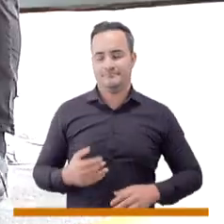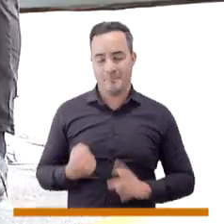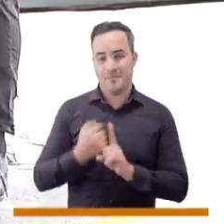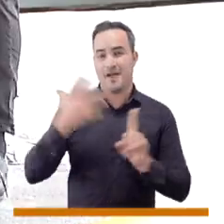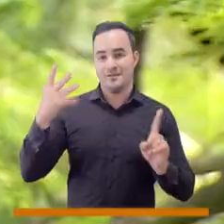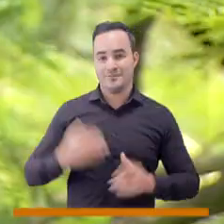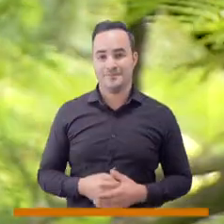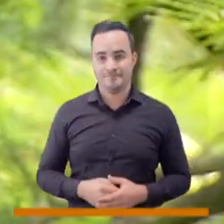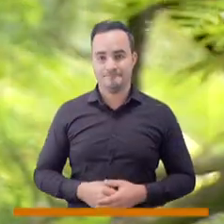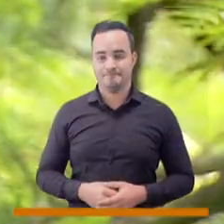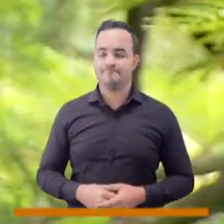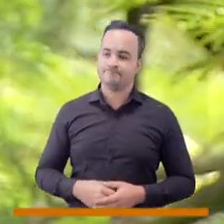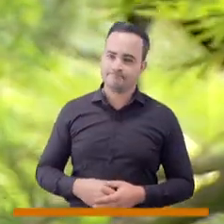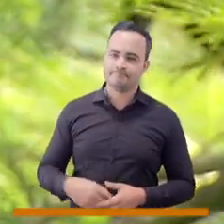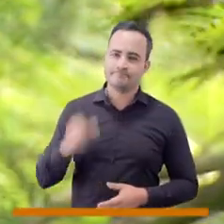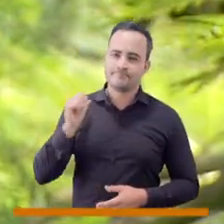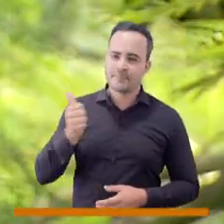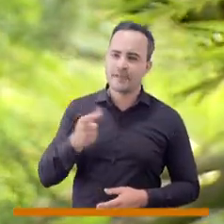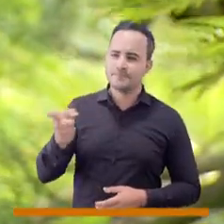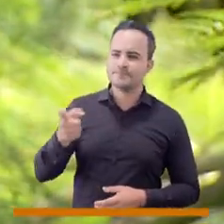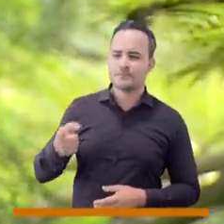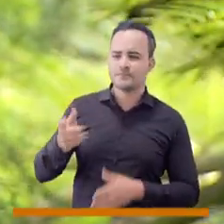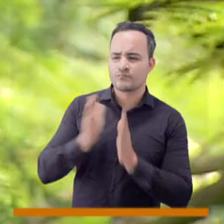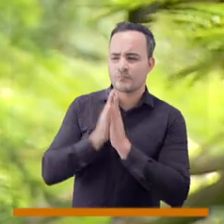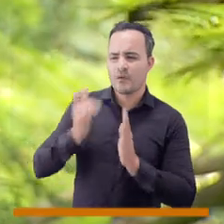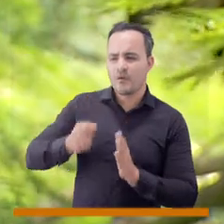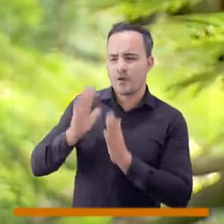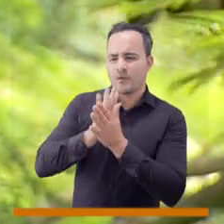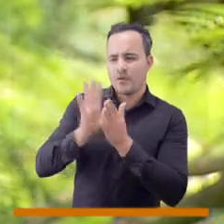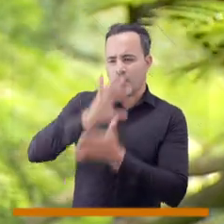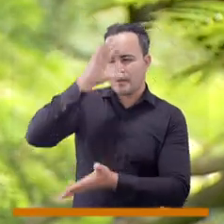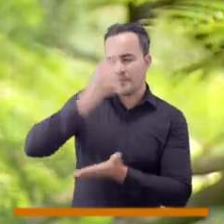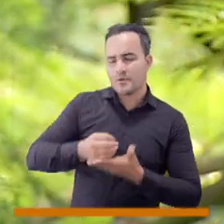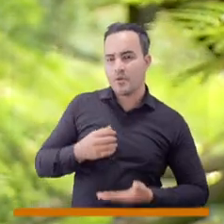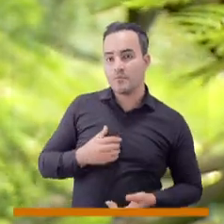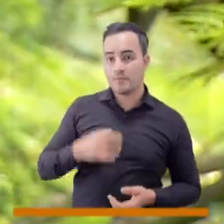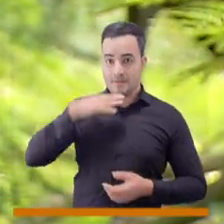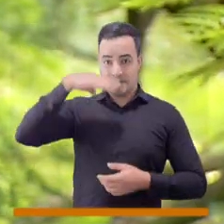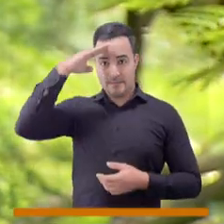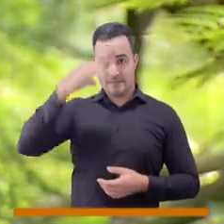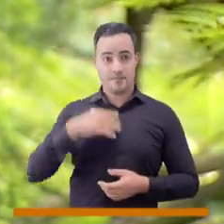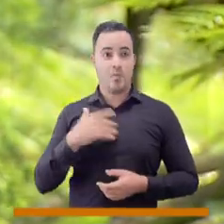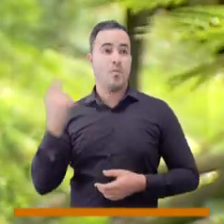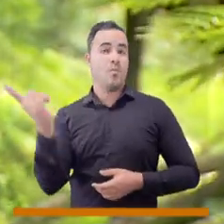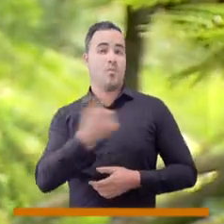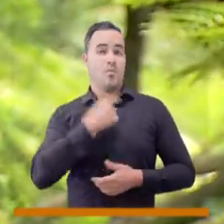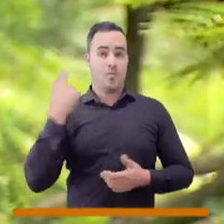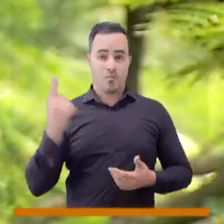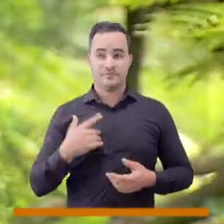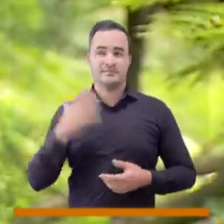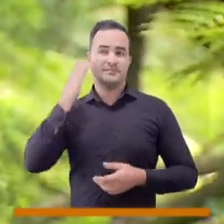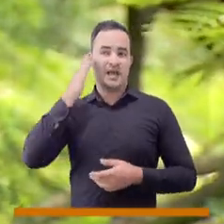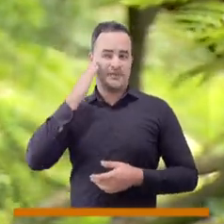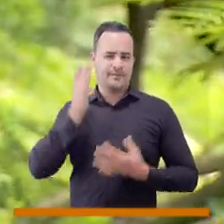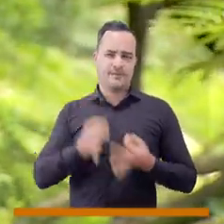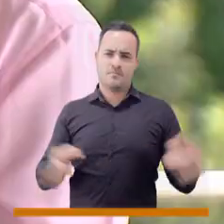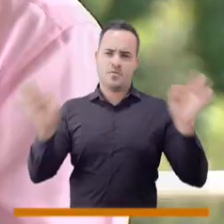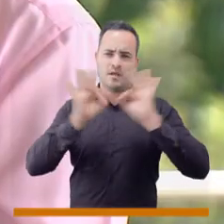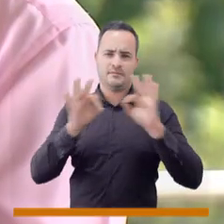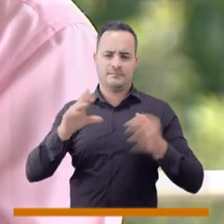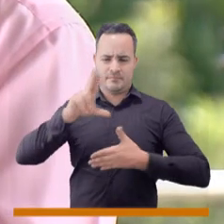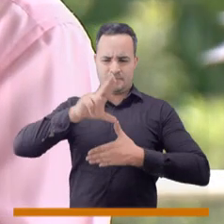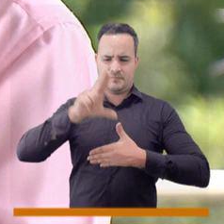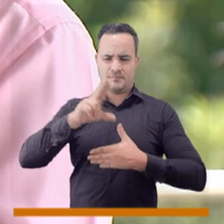Medellín. Abogado Roldán, Medellín es considerada una de las 15 ciudades más importantes